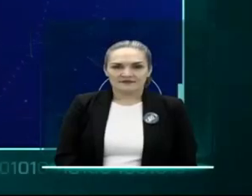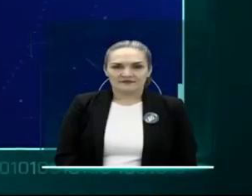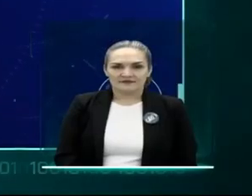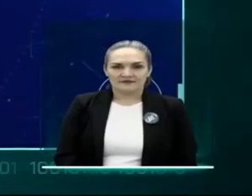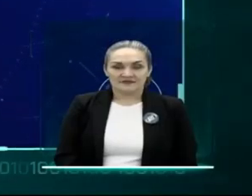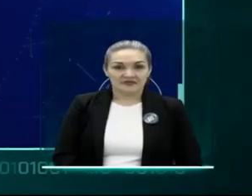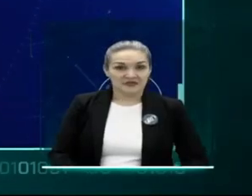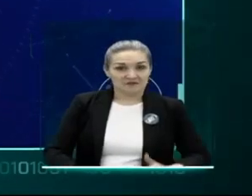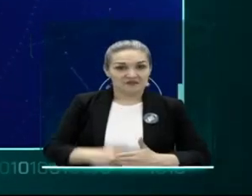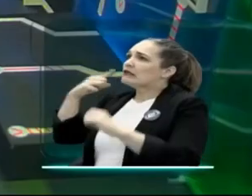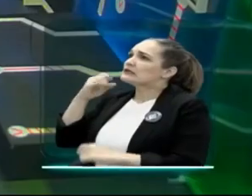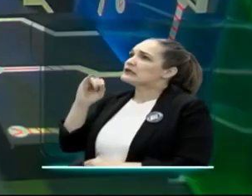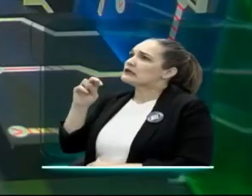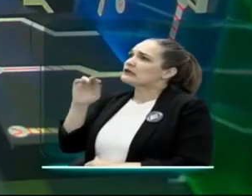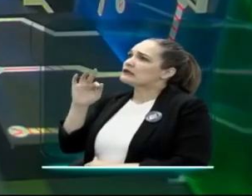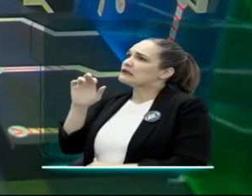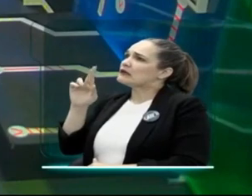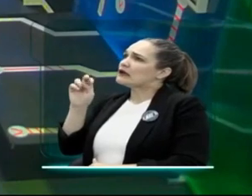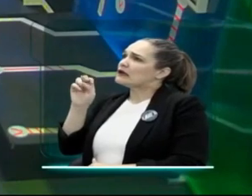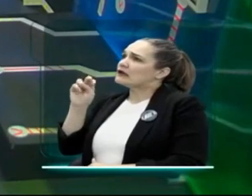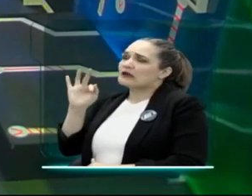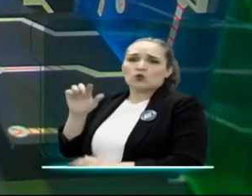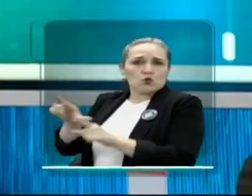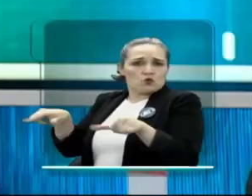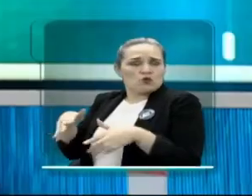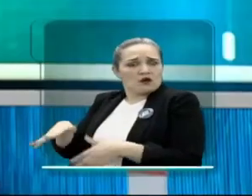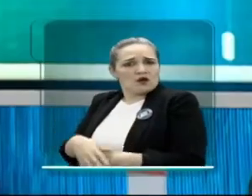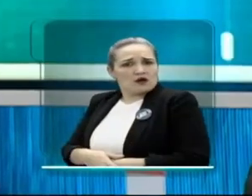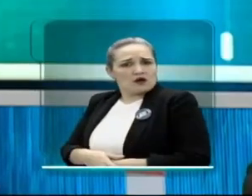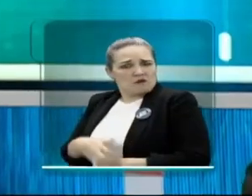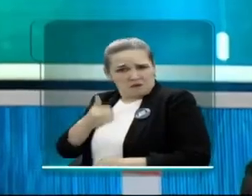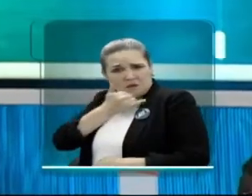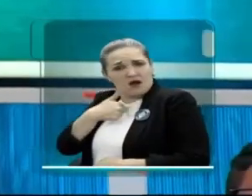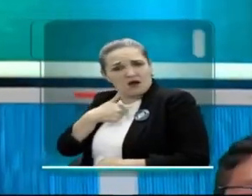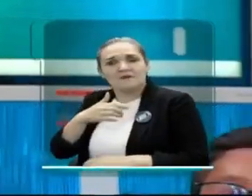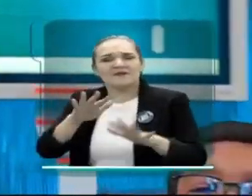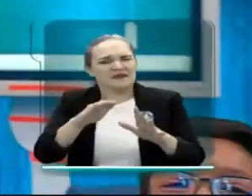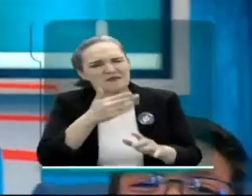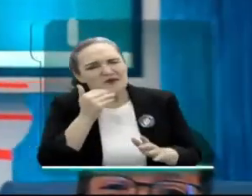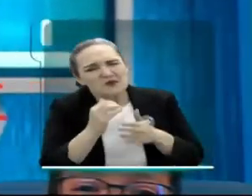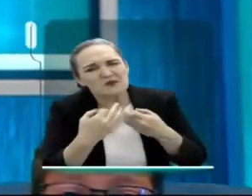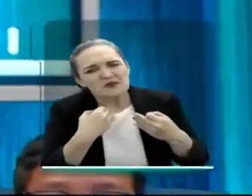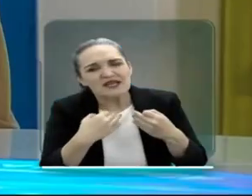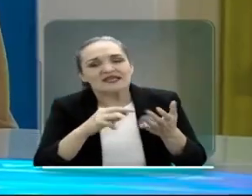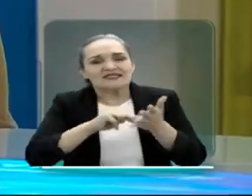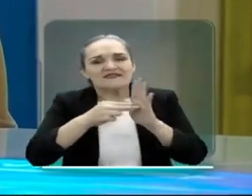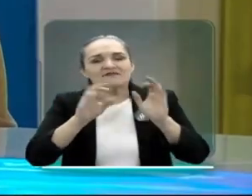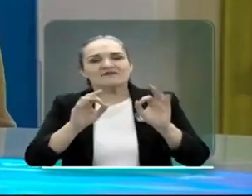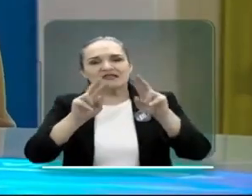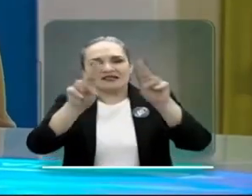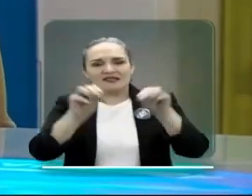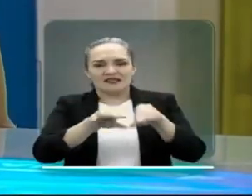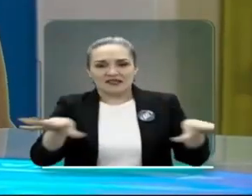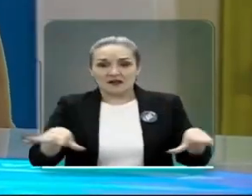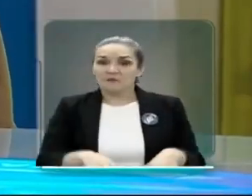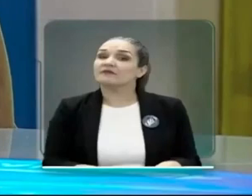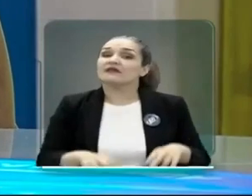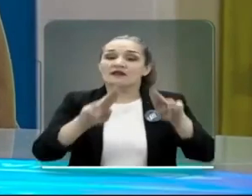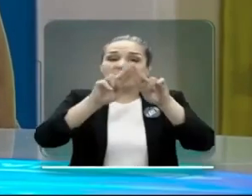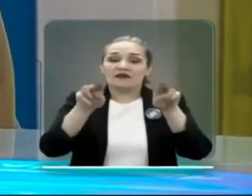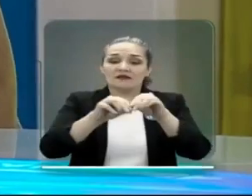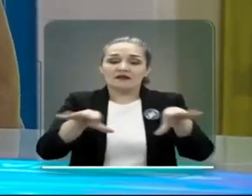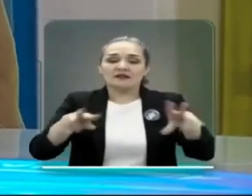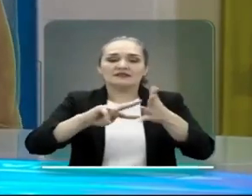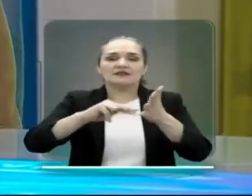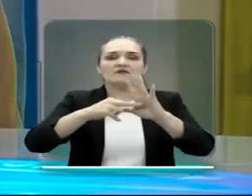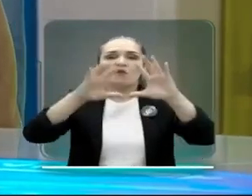Además, hoy con una misión tremenda. Ministra, para que nos cuente, ¿qué es el Internet? Bueno, el Internet es una red maravillosa que está en todo el